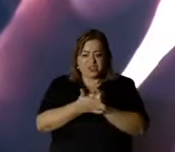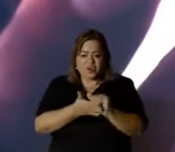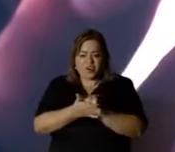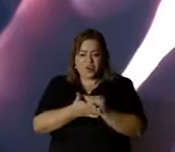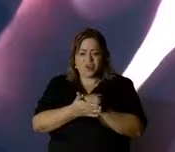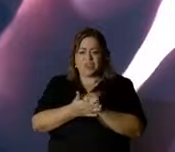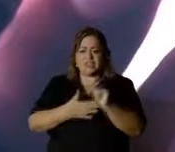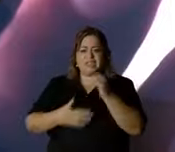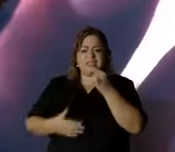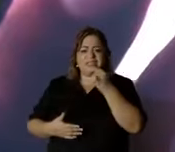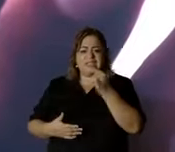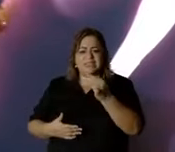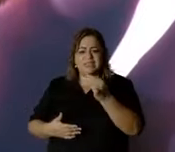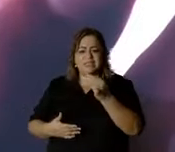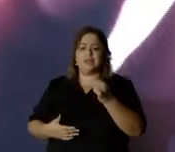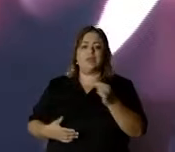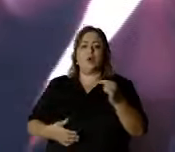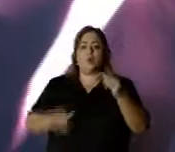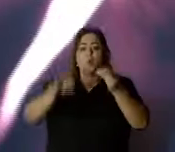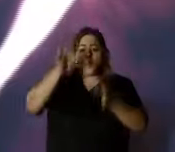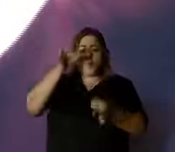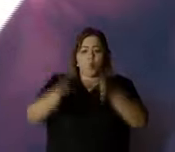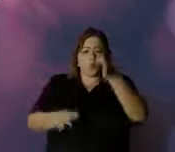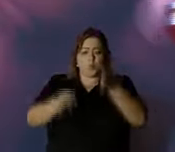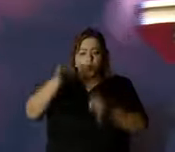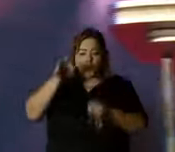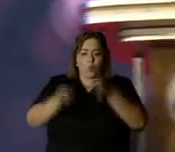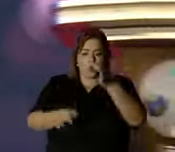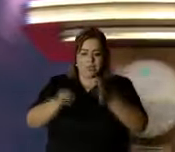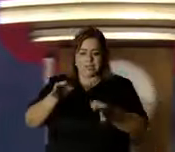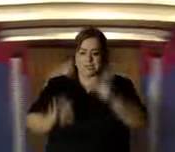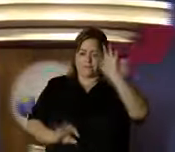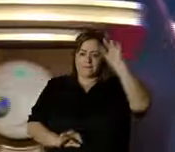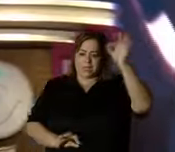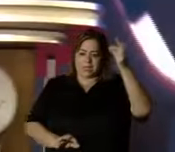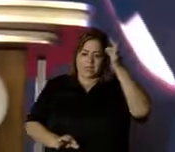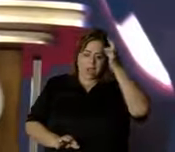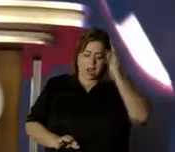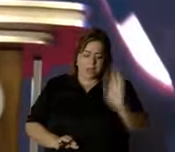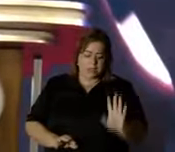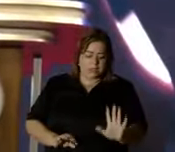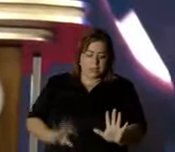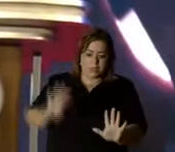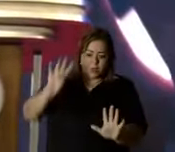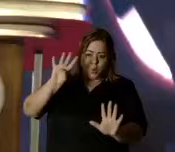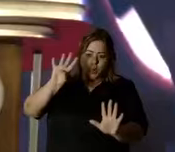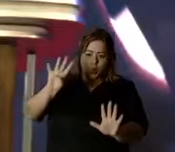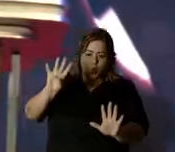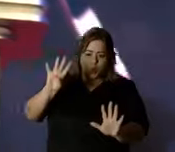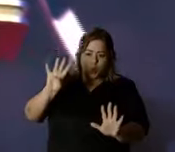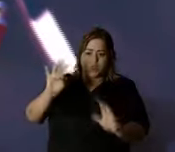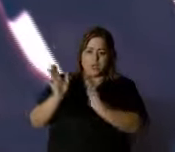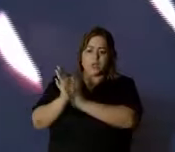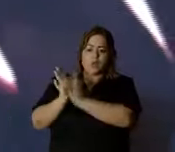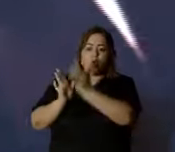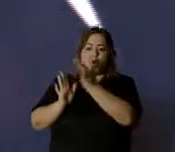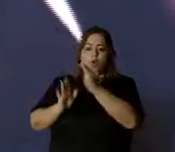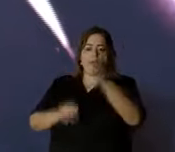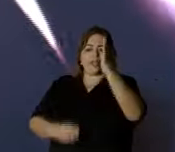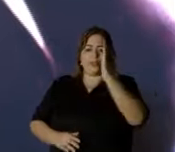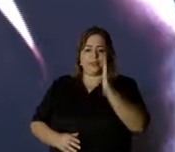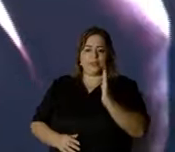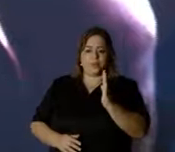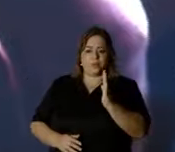Dios, los jueces del Tribunal Supremo 5-4, gloria a Dios por la nueva juez creyente, que